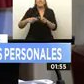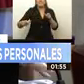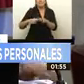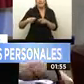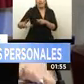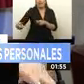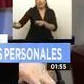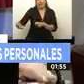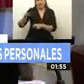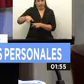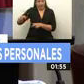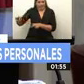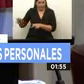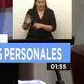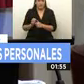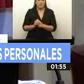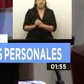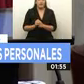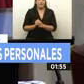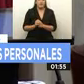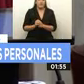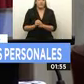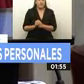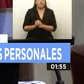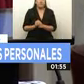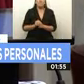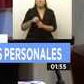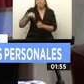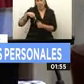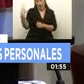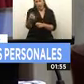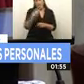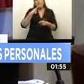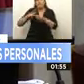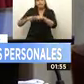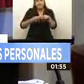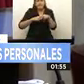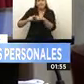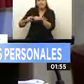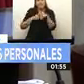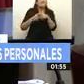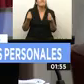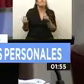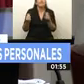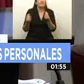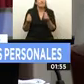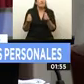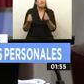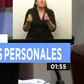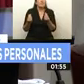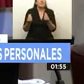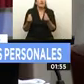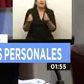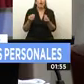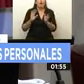discusión hoy acerca de cómo definir a la